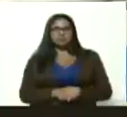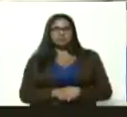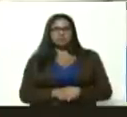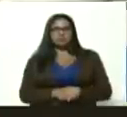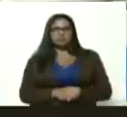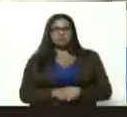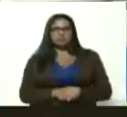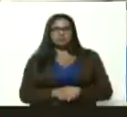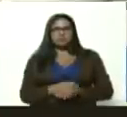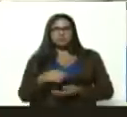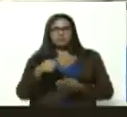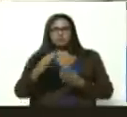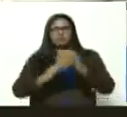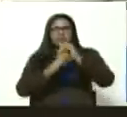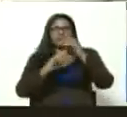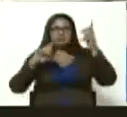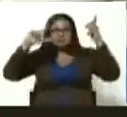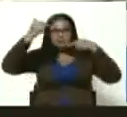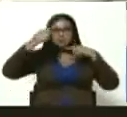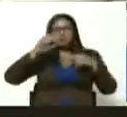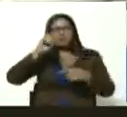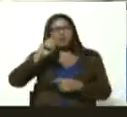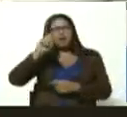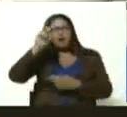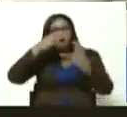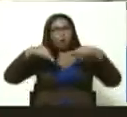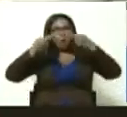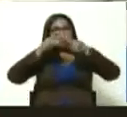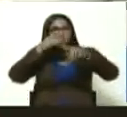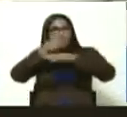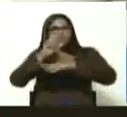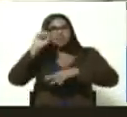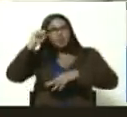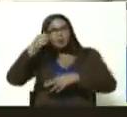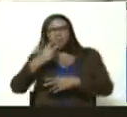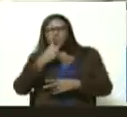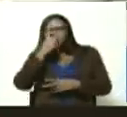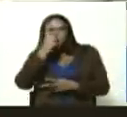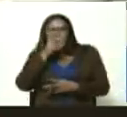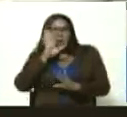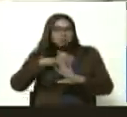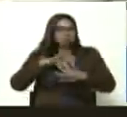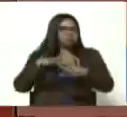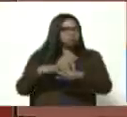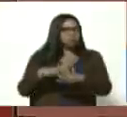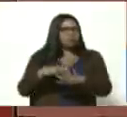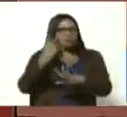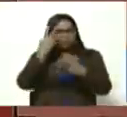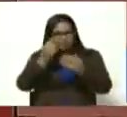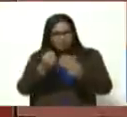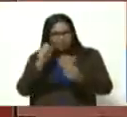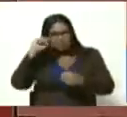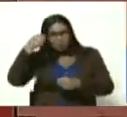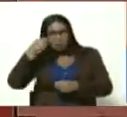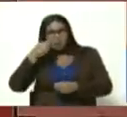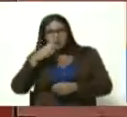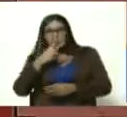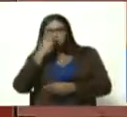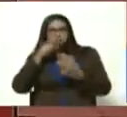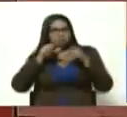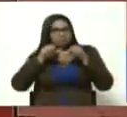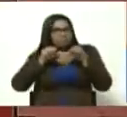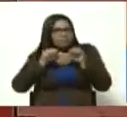cuando el comandante chávez fue allá en la onu recuerdo que dijo huele a azufre ese olor está